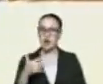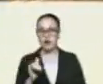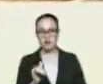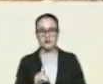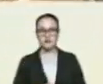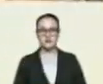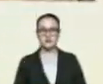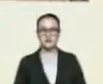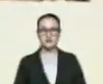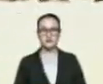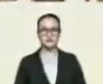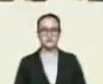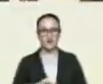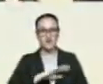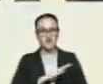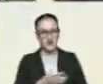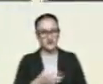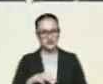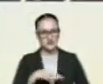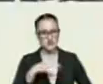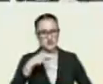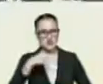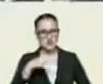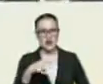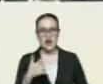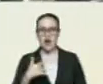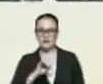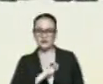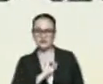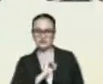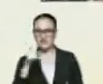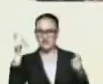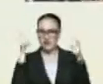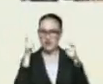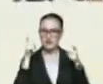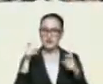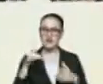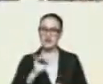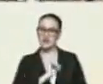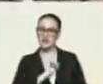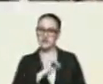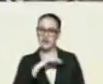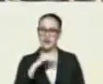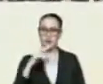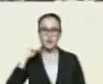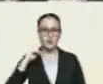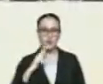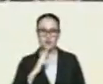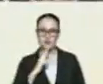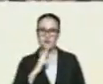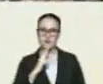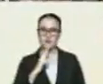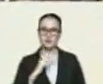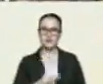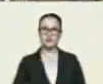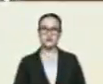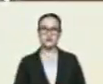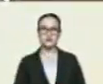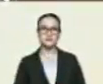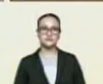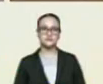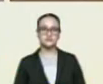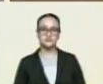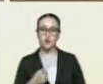fuerza espiritual mayoritaria tiene identidad chavista y tiene identidad bolivariana. Así que nosotros y ustedes,